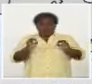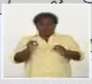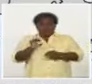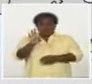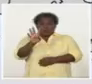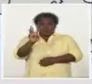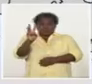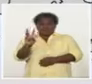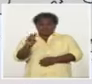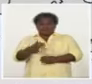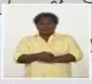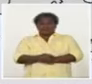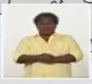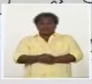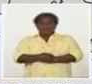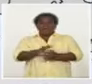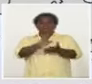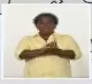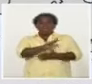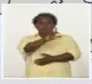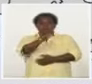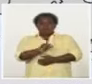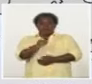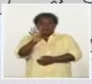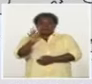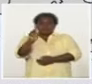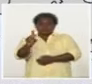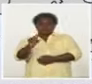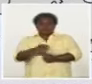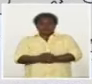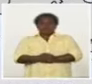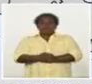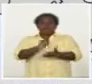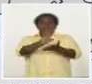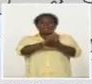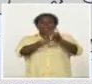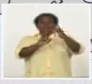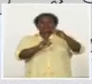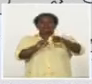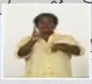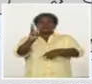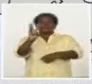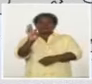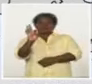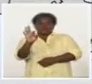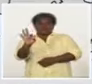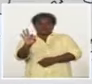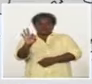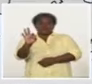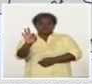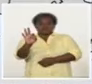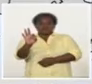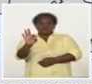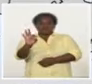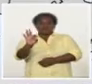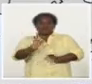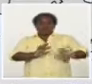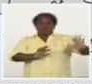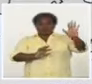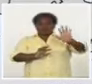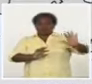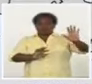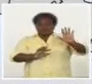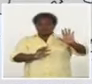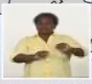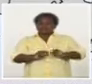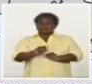43, Mayabeque 41 y Matanzas 38. Realmente una transmisión que, como se